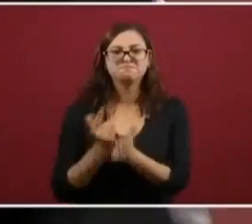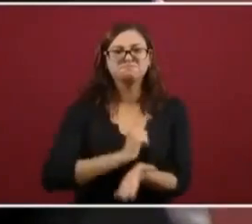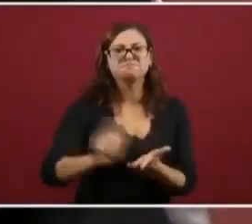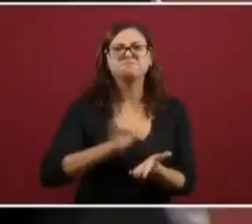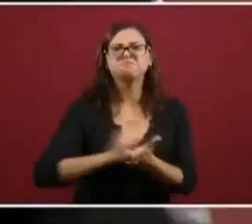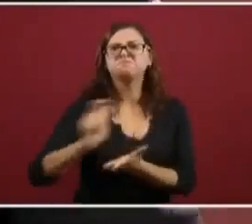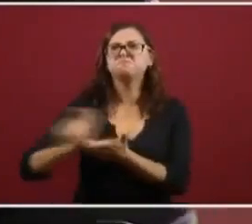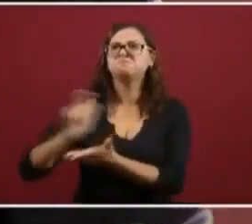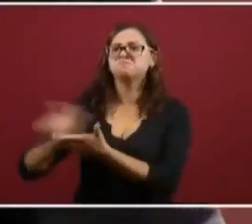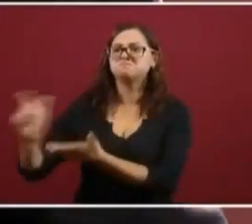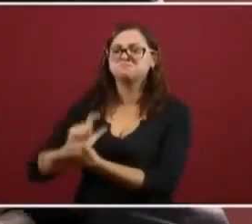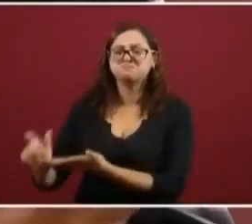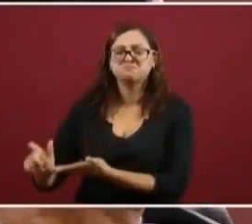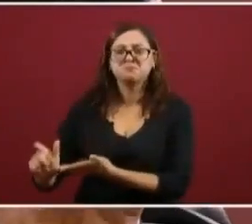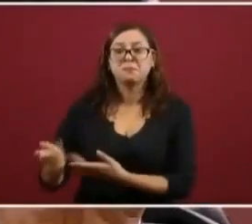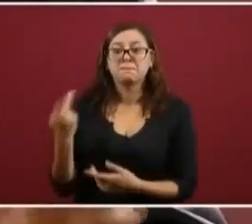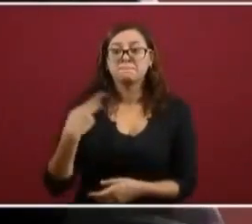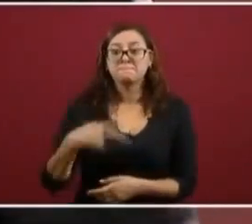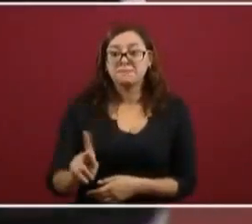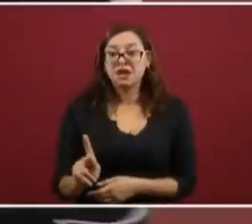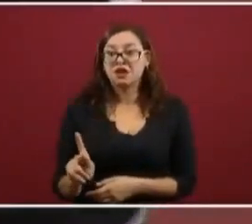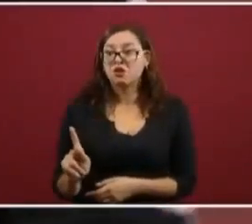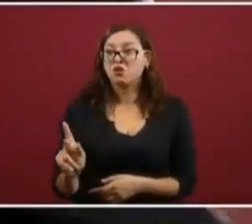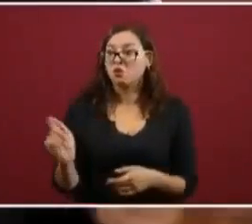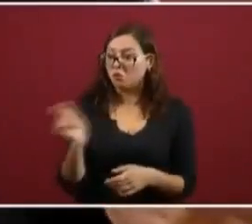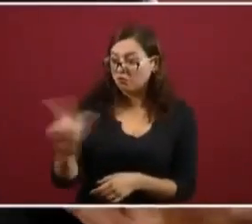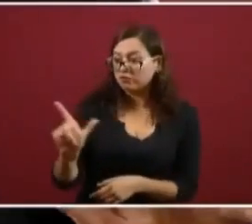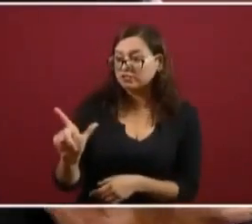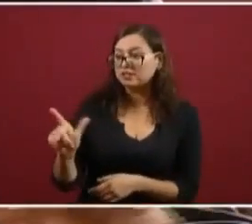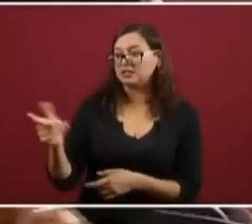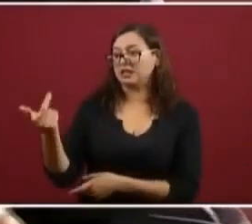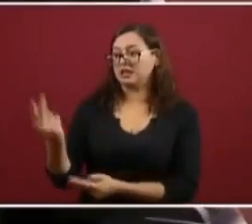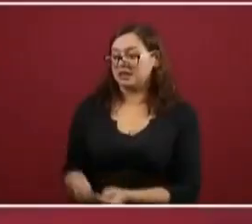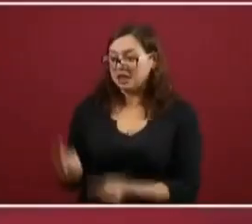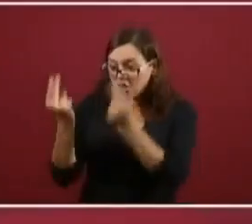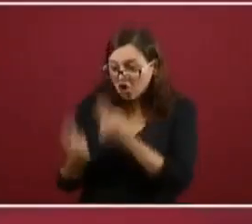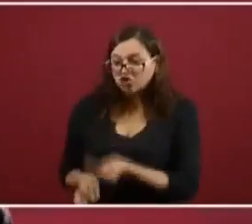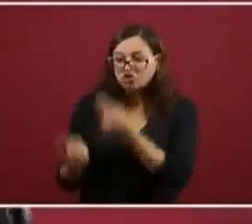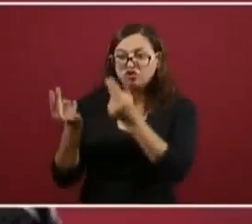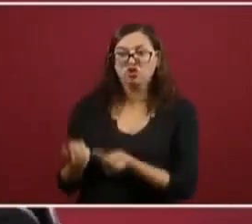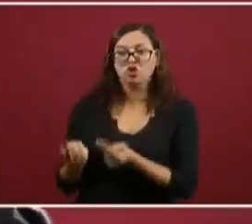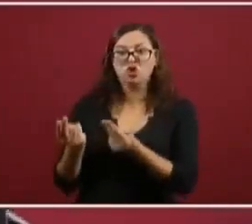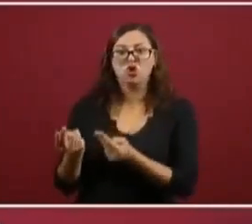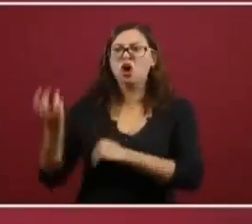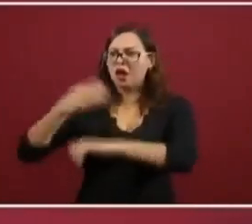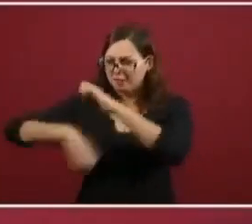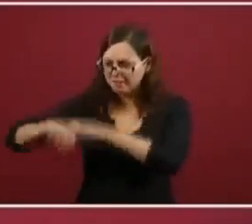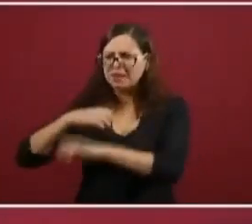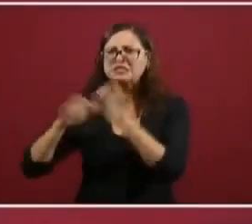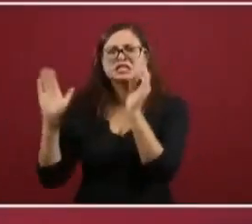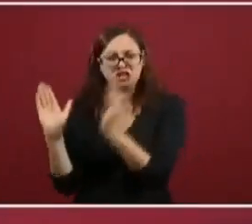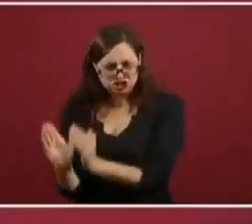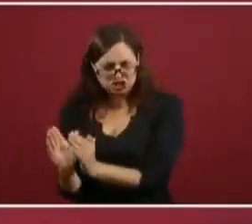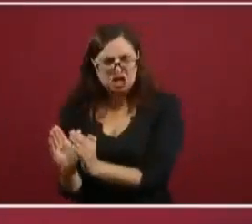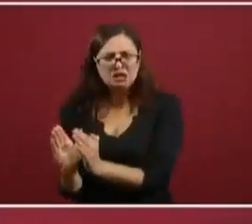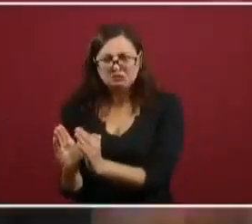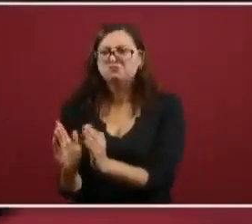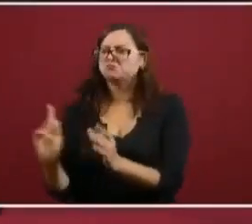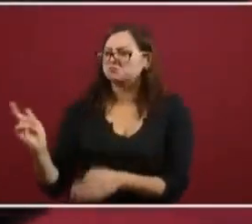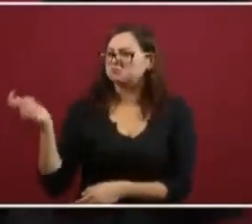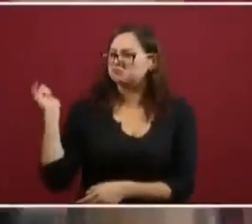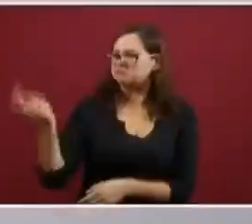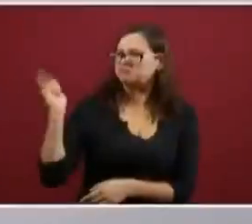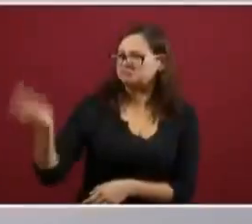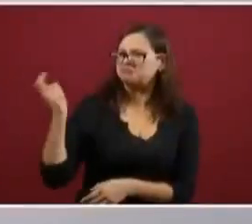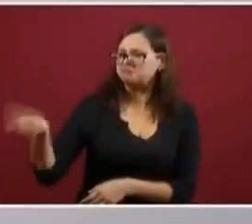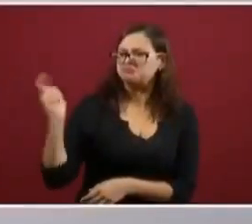consumidores Los profesionales los comerciantes empresarios pequeños medianos per